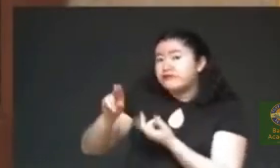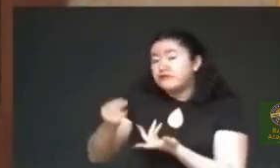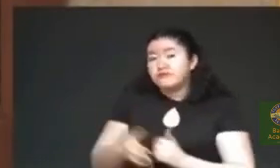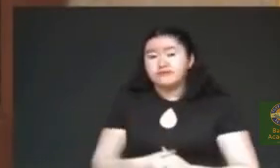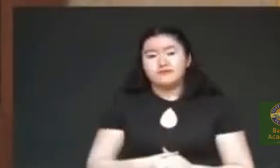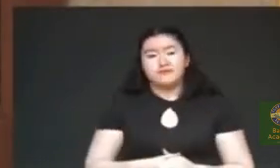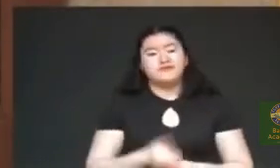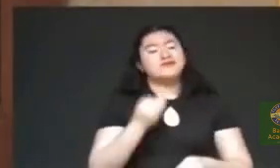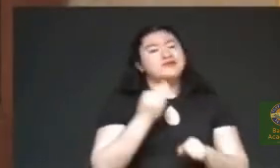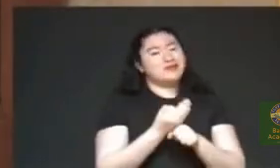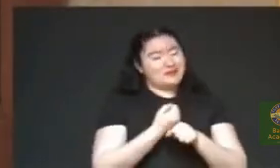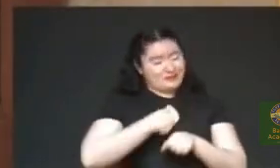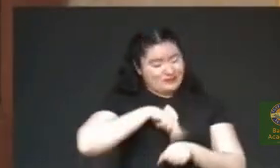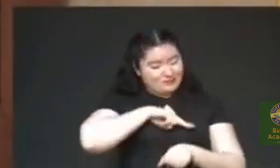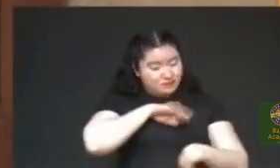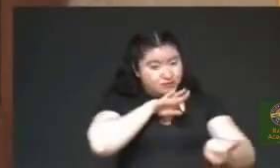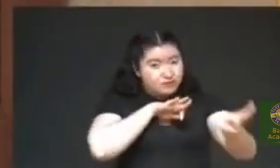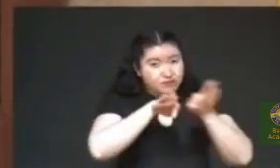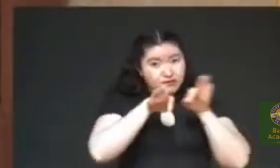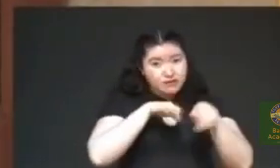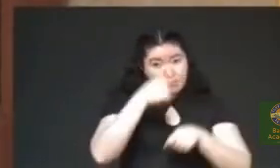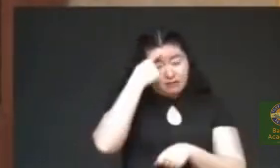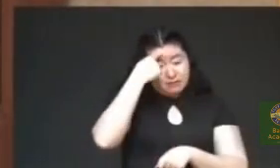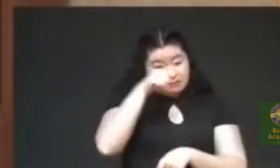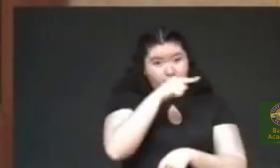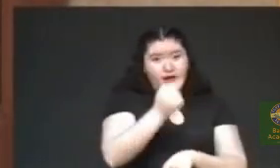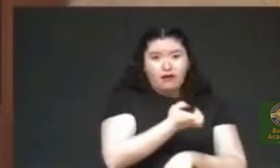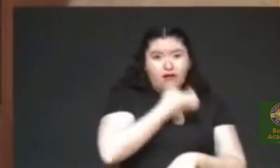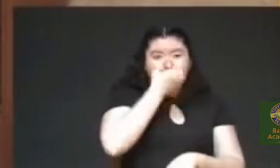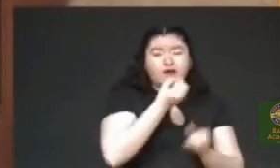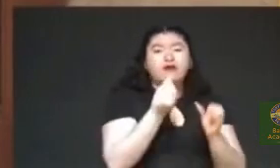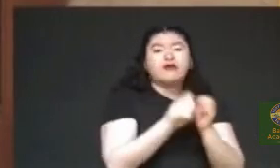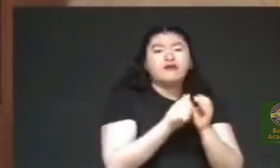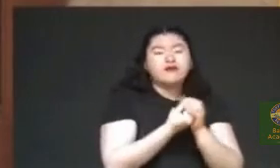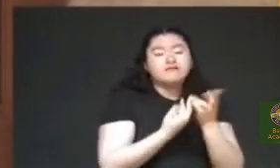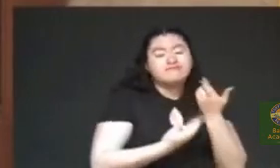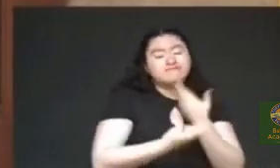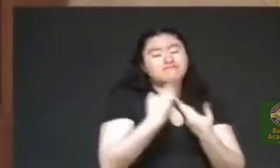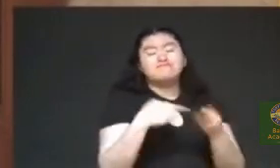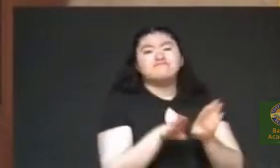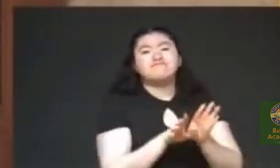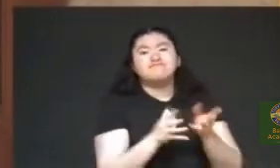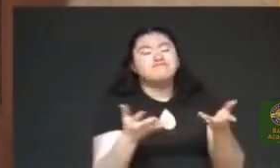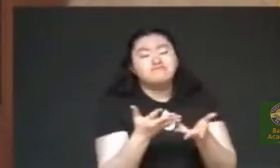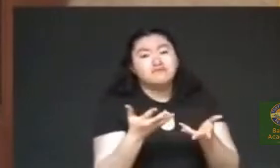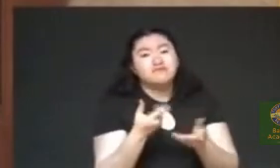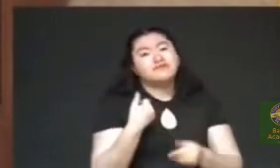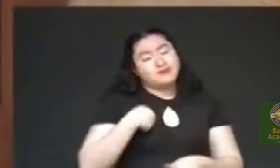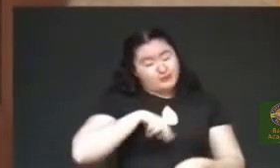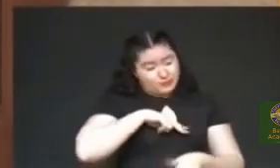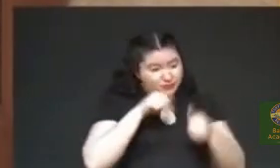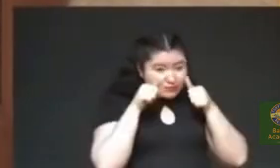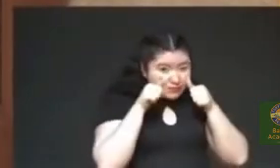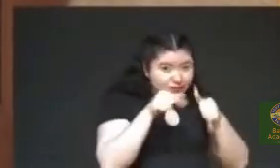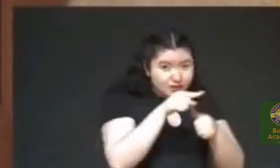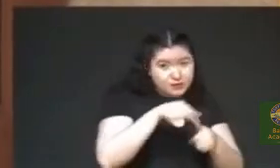ejemplo de cómo se está dando la atención para precisamente podamos regresar a clases.